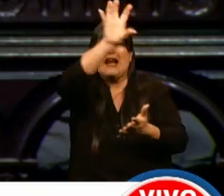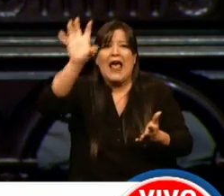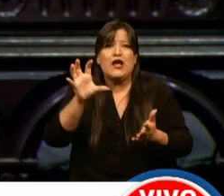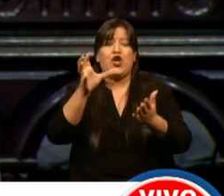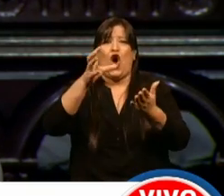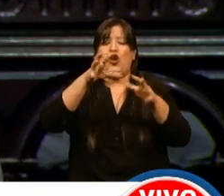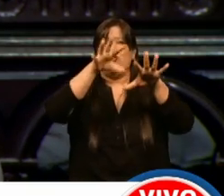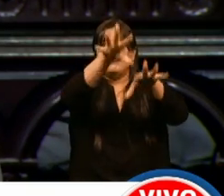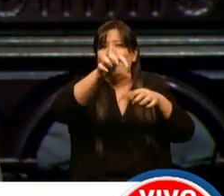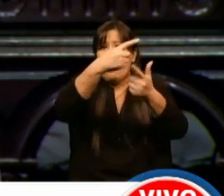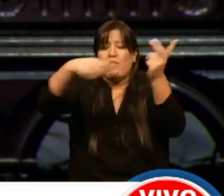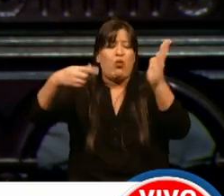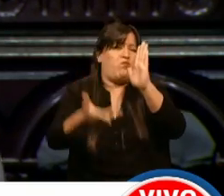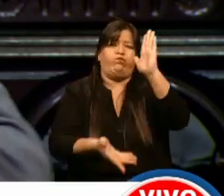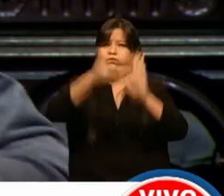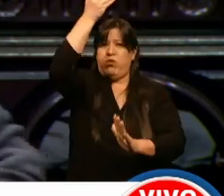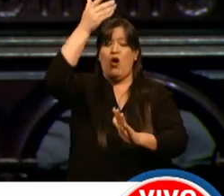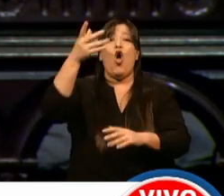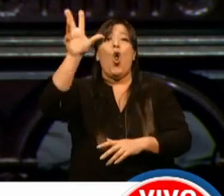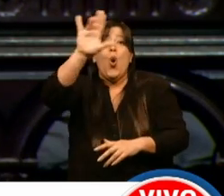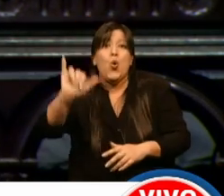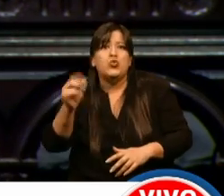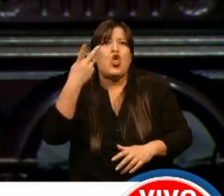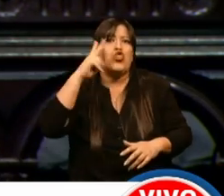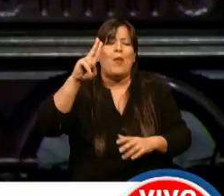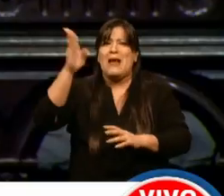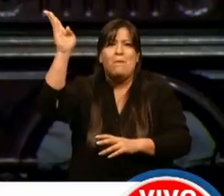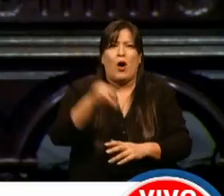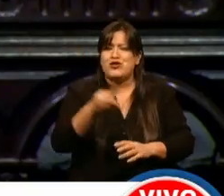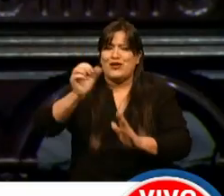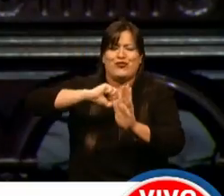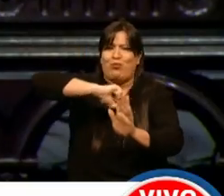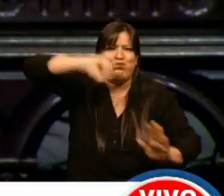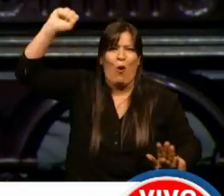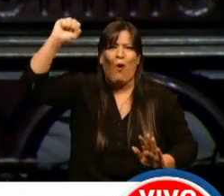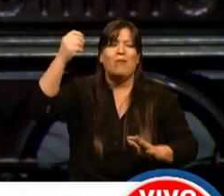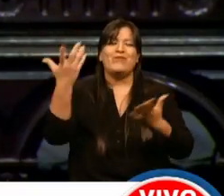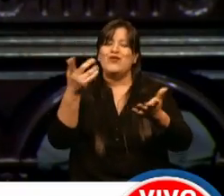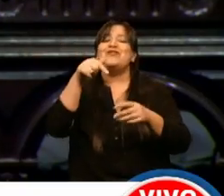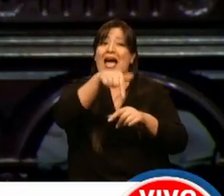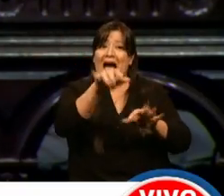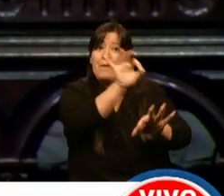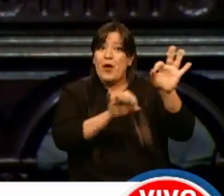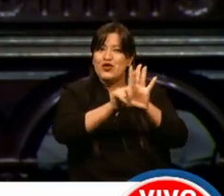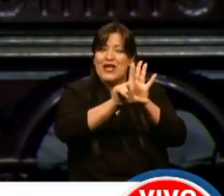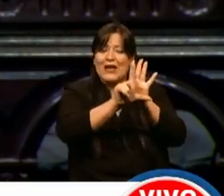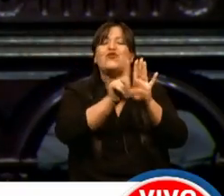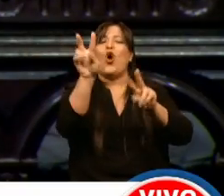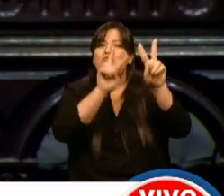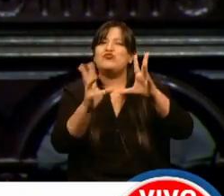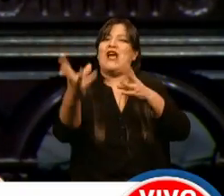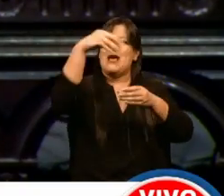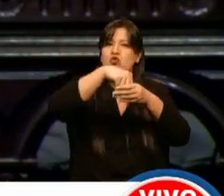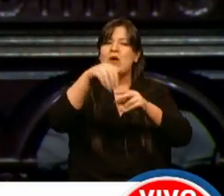mucho más superior el 1 mil por ciento entonces este cambio de lógica de paradigma que busca incluir tiene que ver